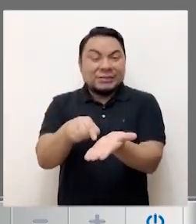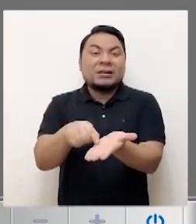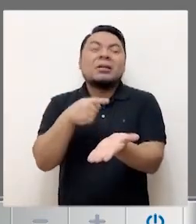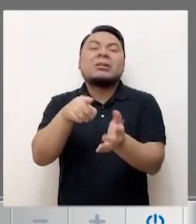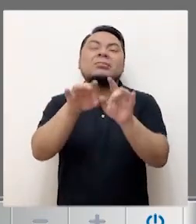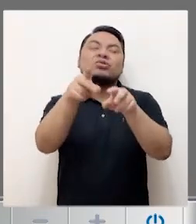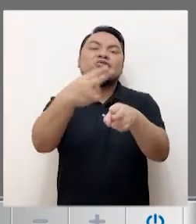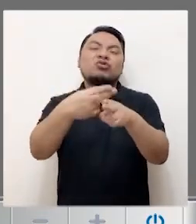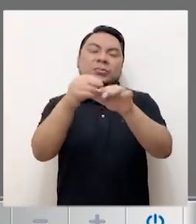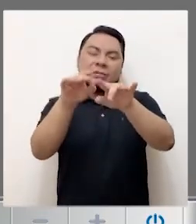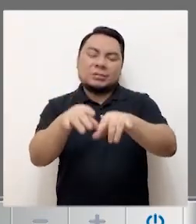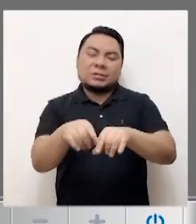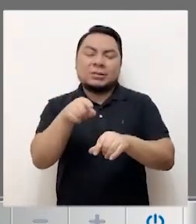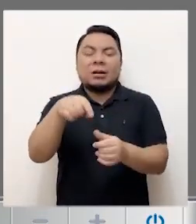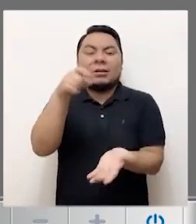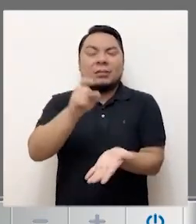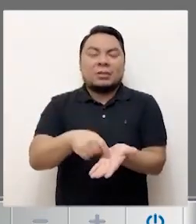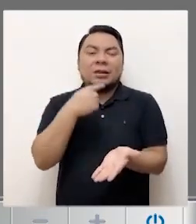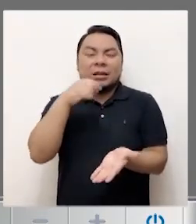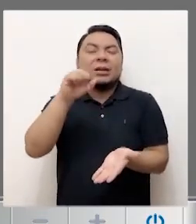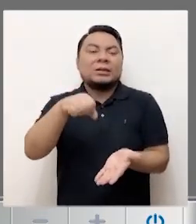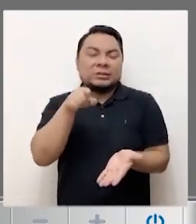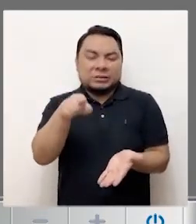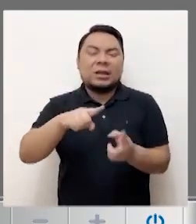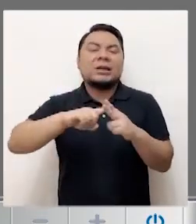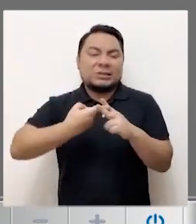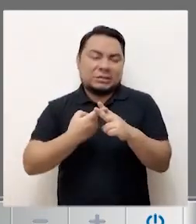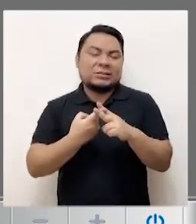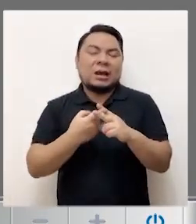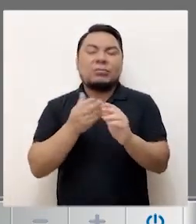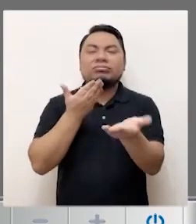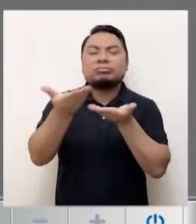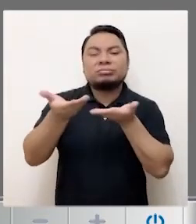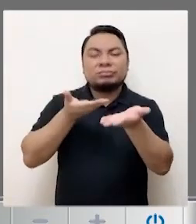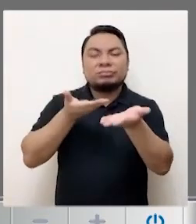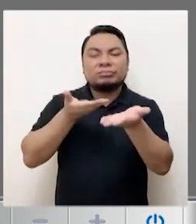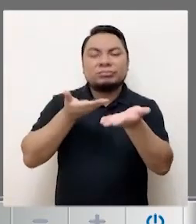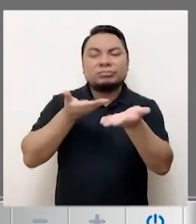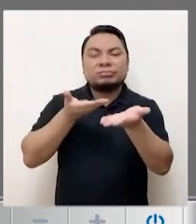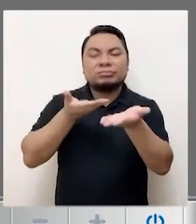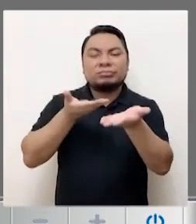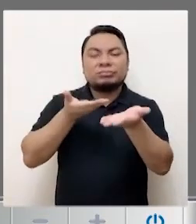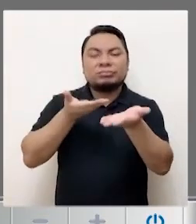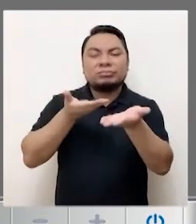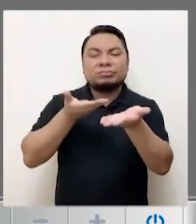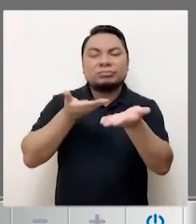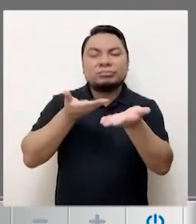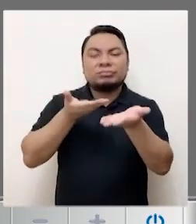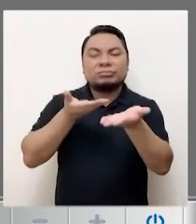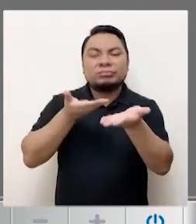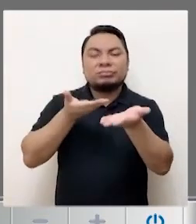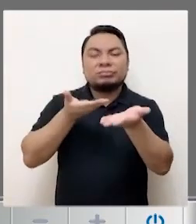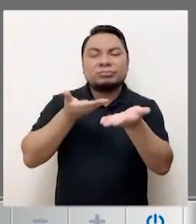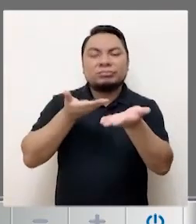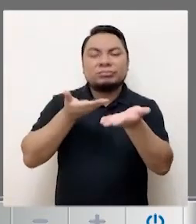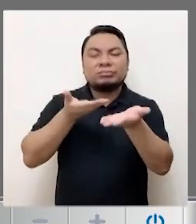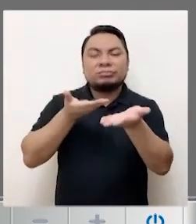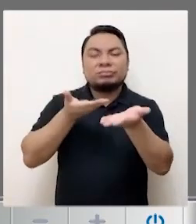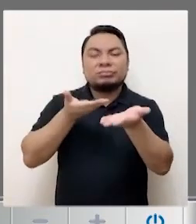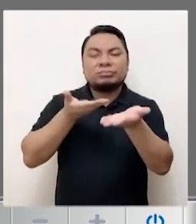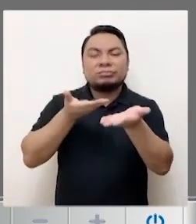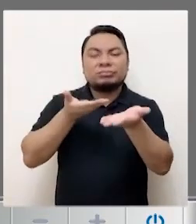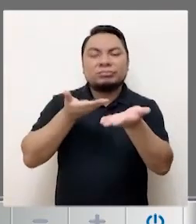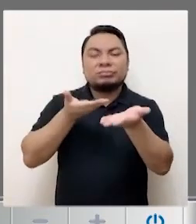Luego rellene sus datos y haga otro clic sobre el botón Iniciar chat. Finalmente, envíe un mensaje